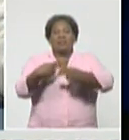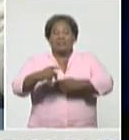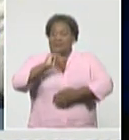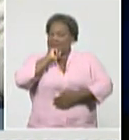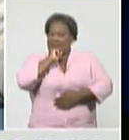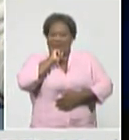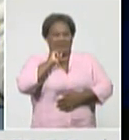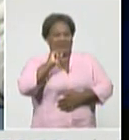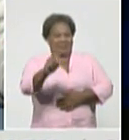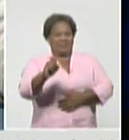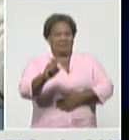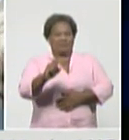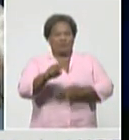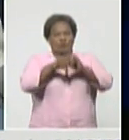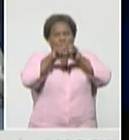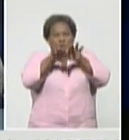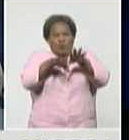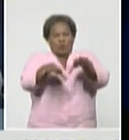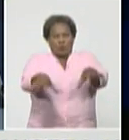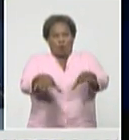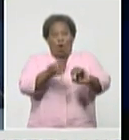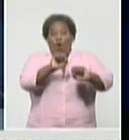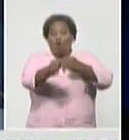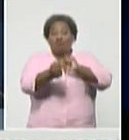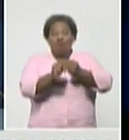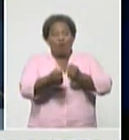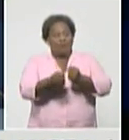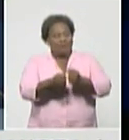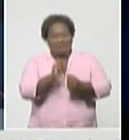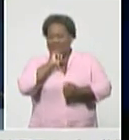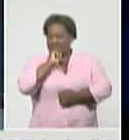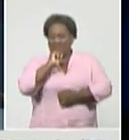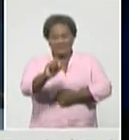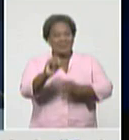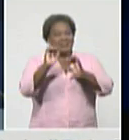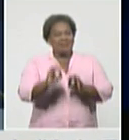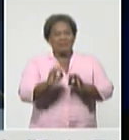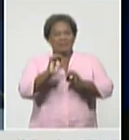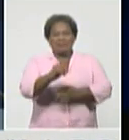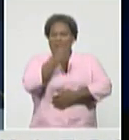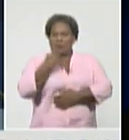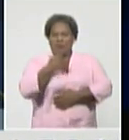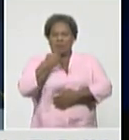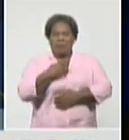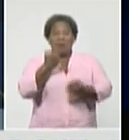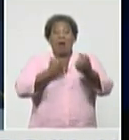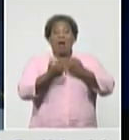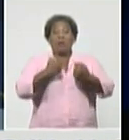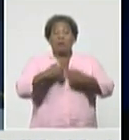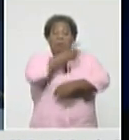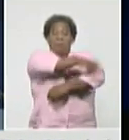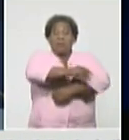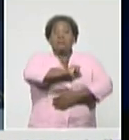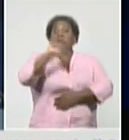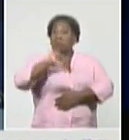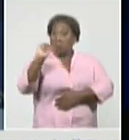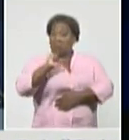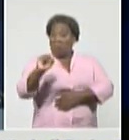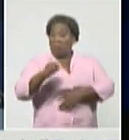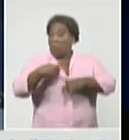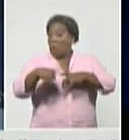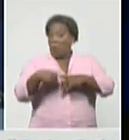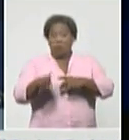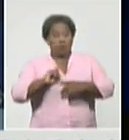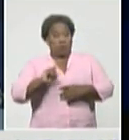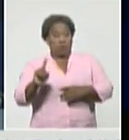la pandemia, el control de la pandemia. Porque siempre nos preguntamos, bueno, ¿por qué algunos lo logran, por qué otros no? A pesar de que si se logran es